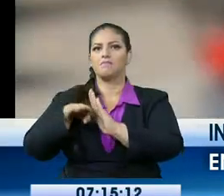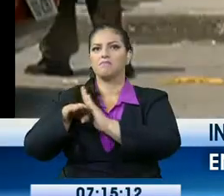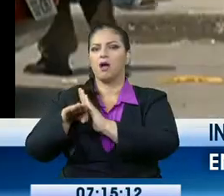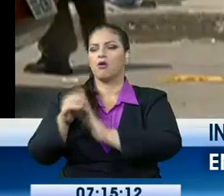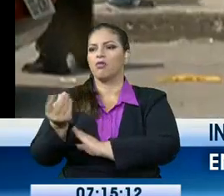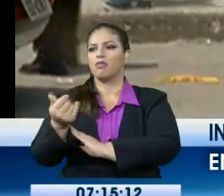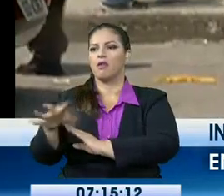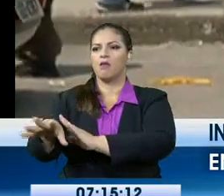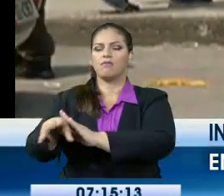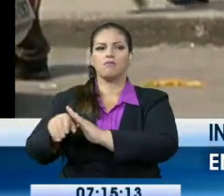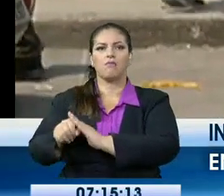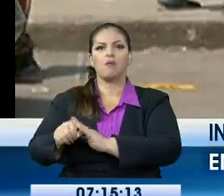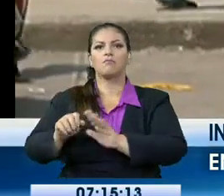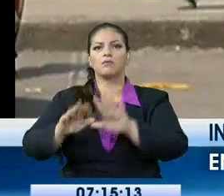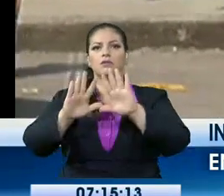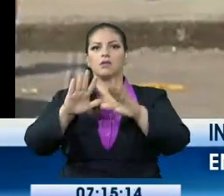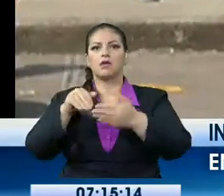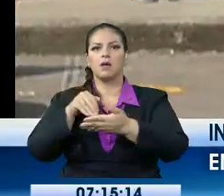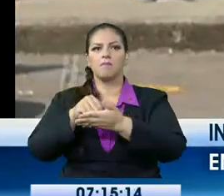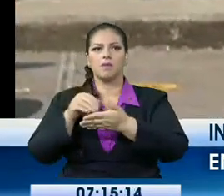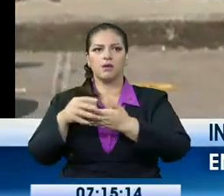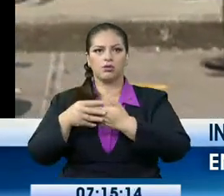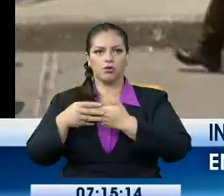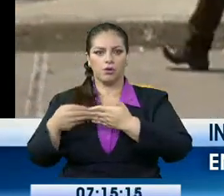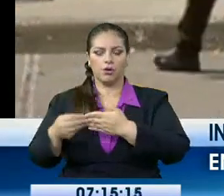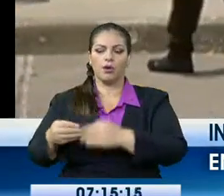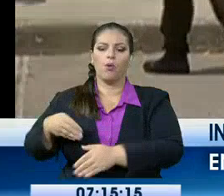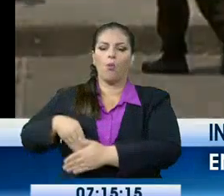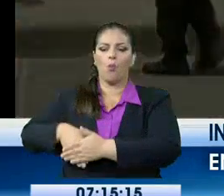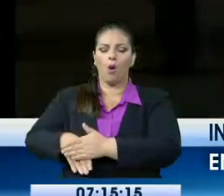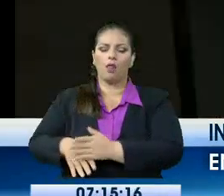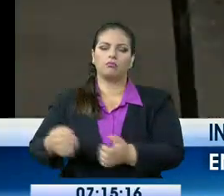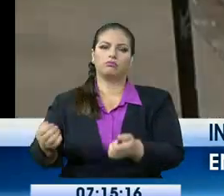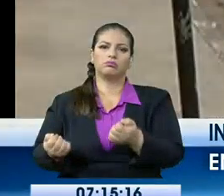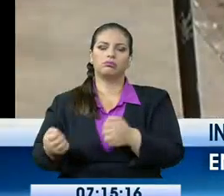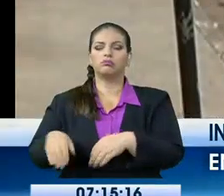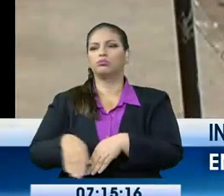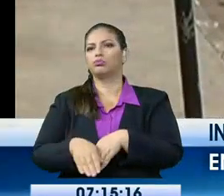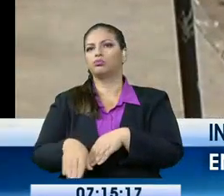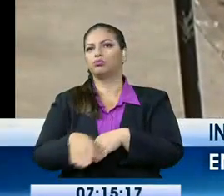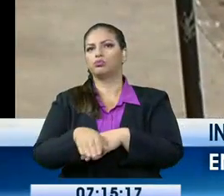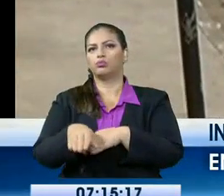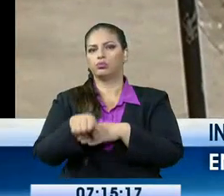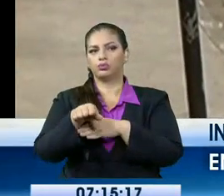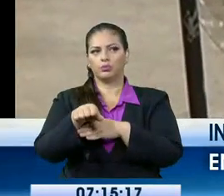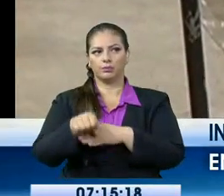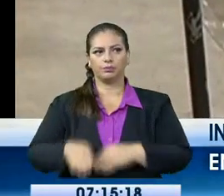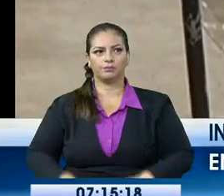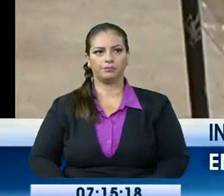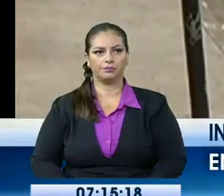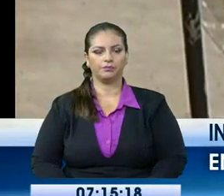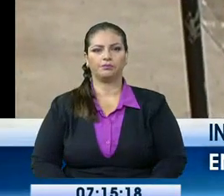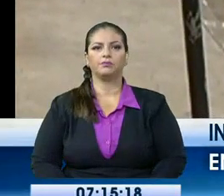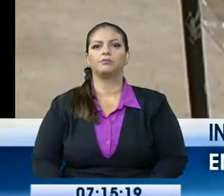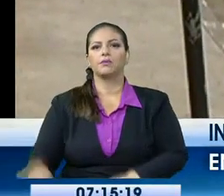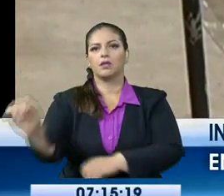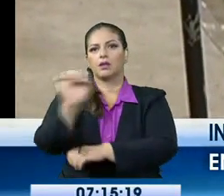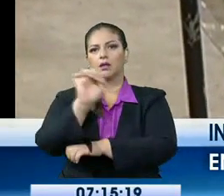una moto. Instantes que se hicieron interminables, asegura. Nosotros acabamos de comprar un